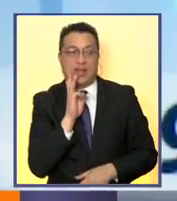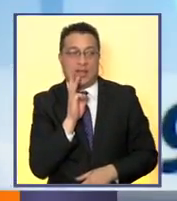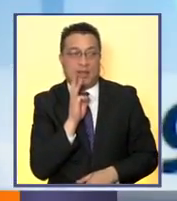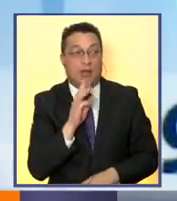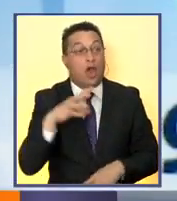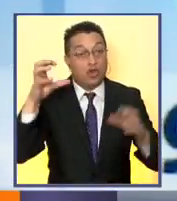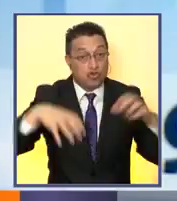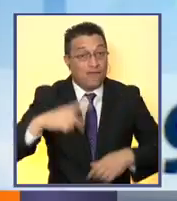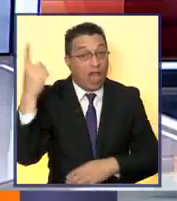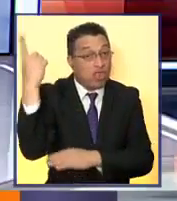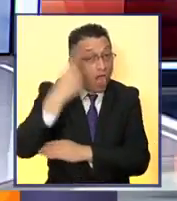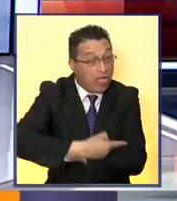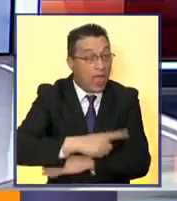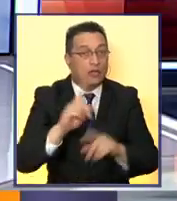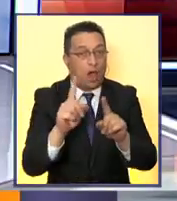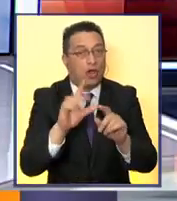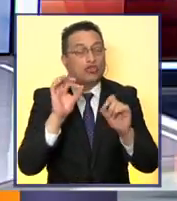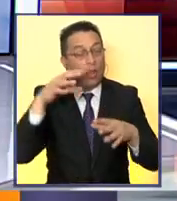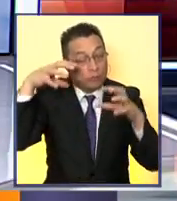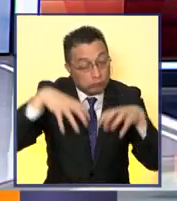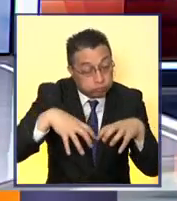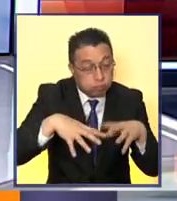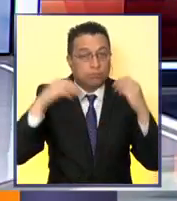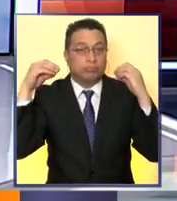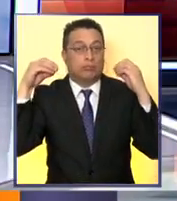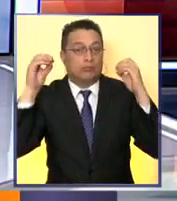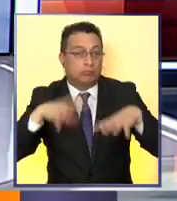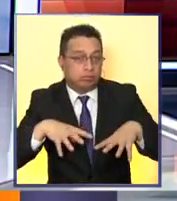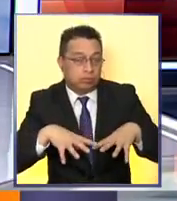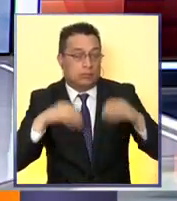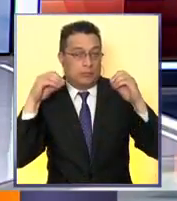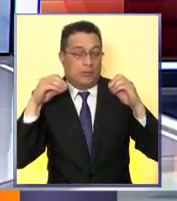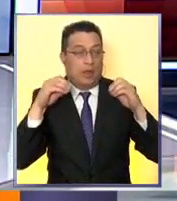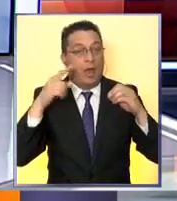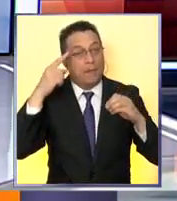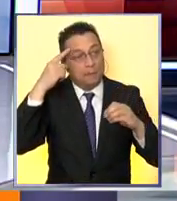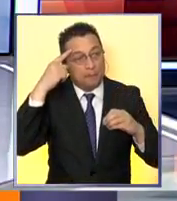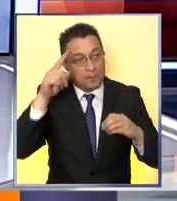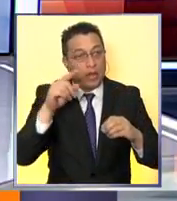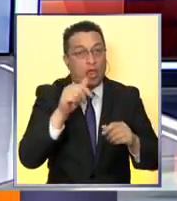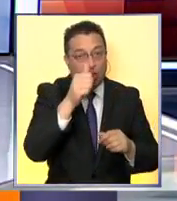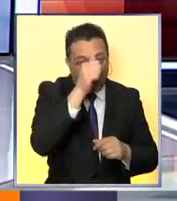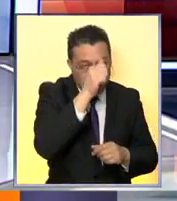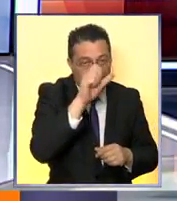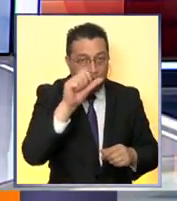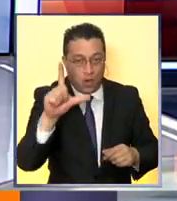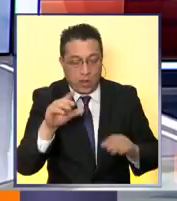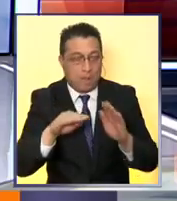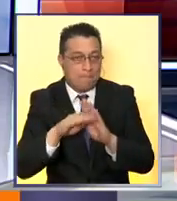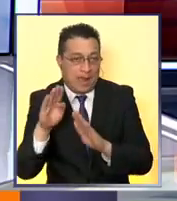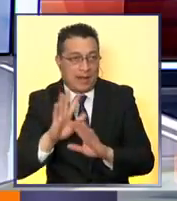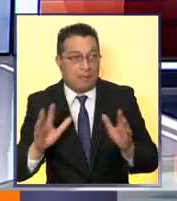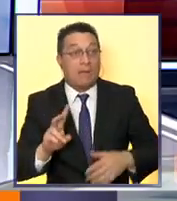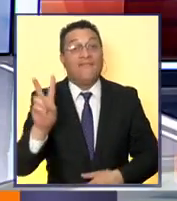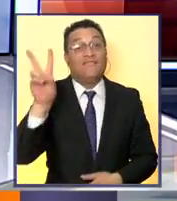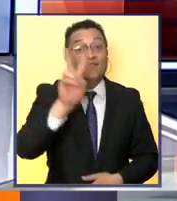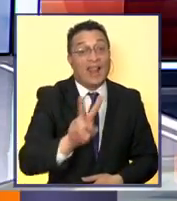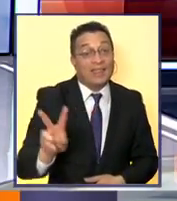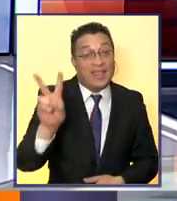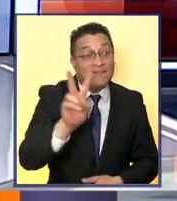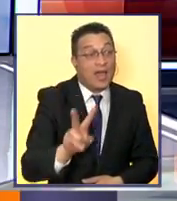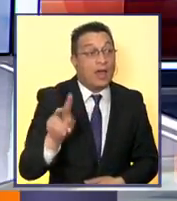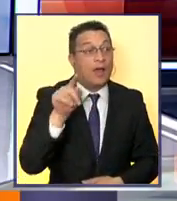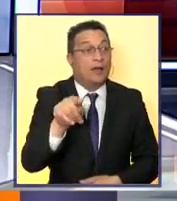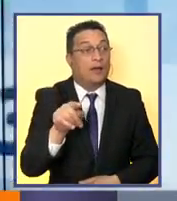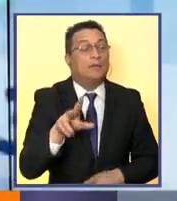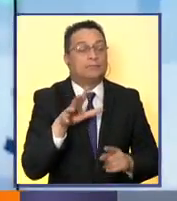día, van a ser lluvias intermitentes durante la jornada, pero que se concentran más que nada entre el domingo y el lunes. En Valdivia es donde va a ser una de las